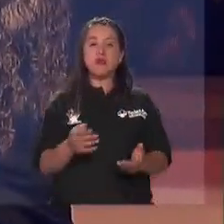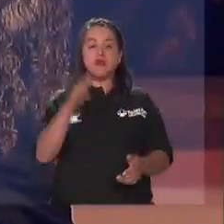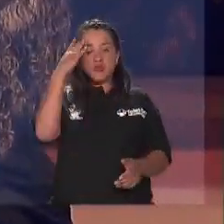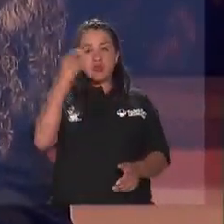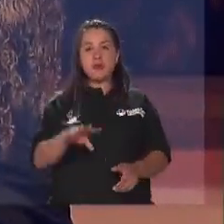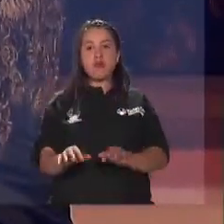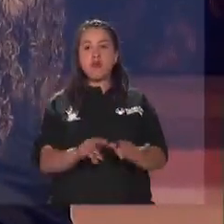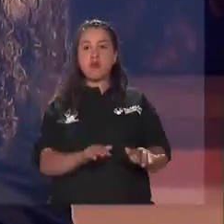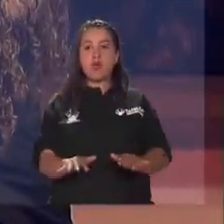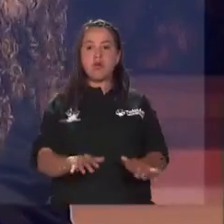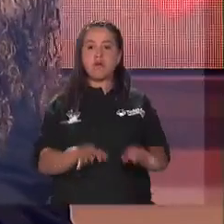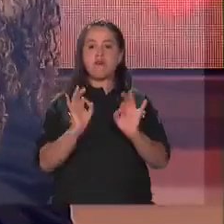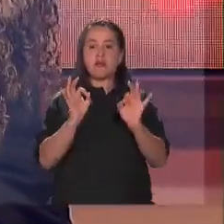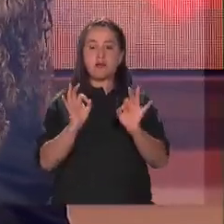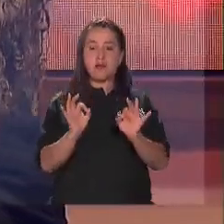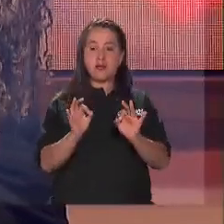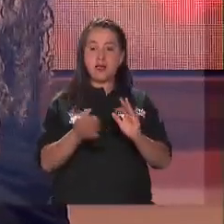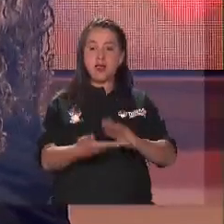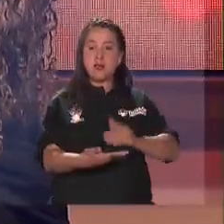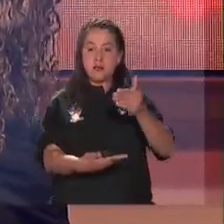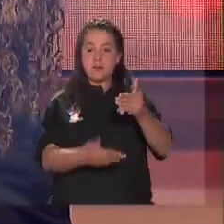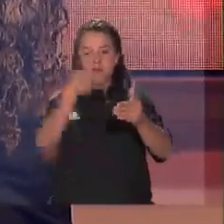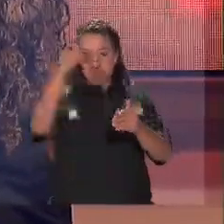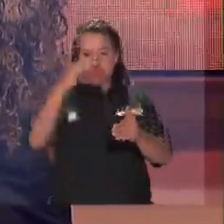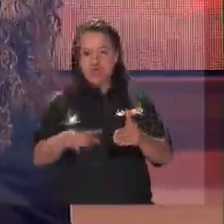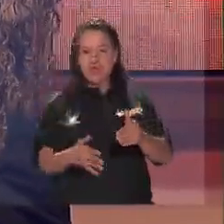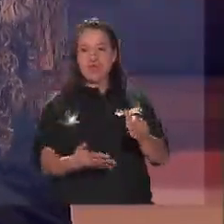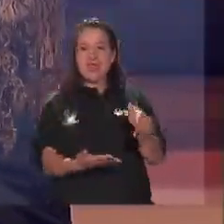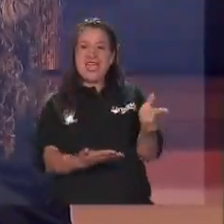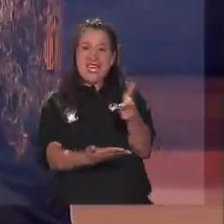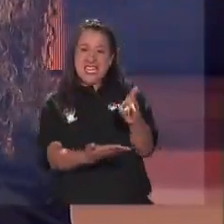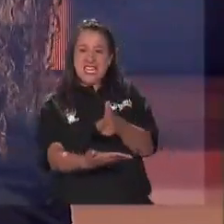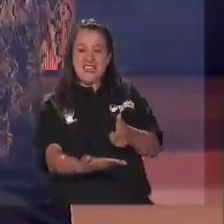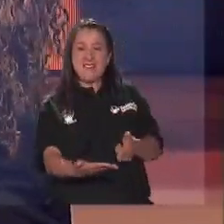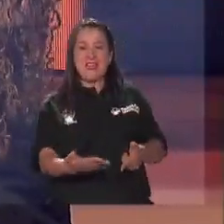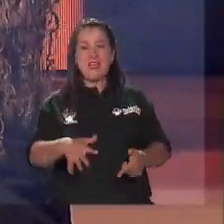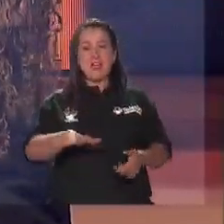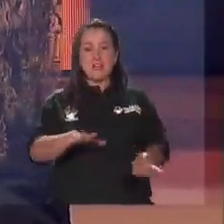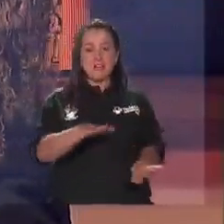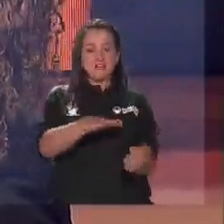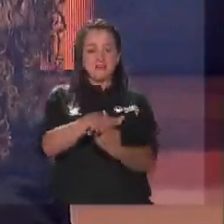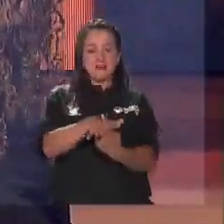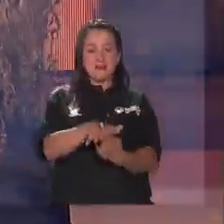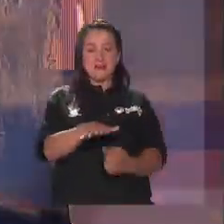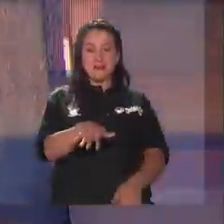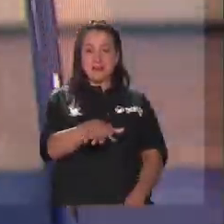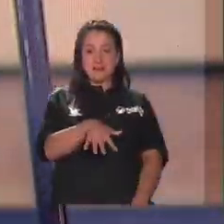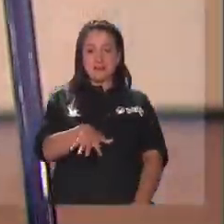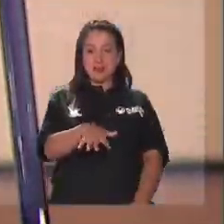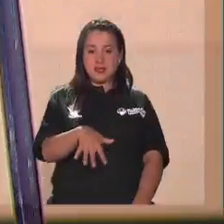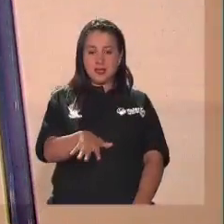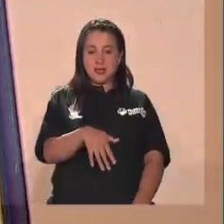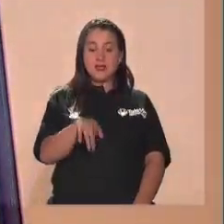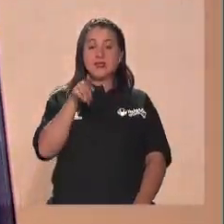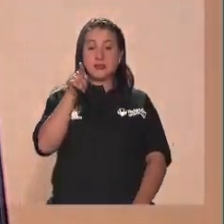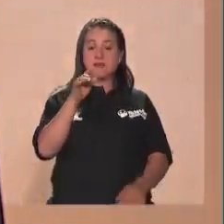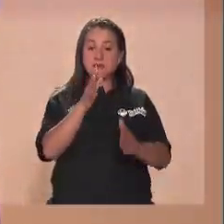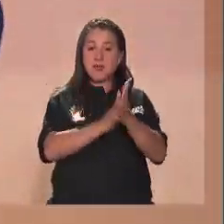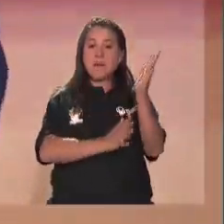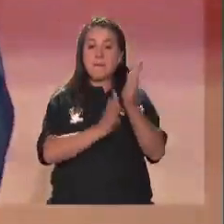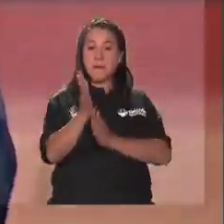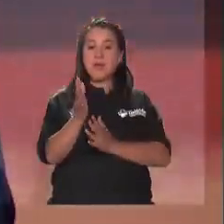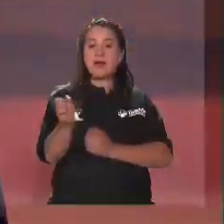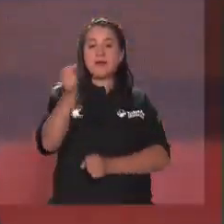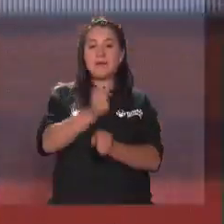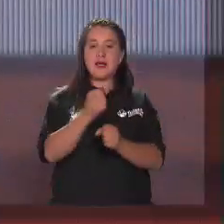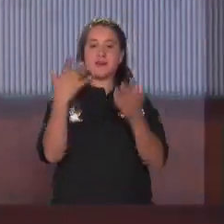computador perfectamente con tus pies. Sí. Manejas el lápiz, escribes. Sí. O sea, tus pies son tus manos. Los pies son mis manos.